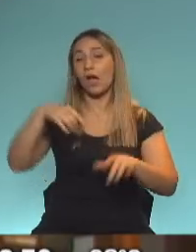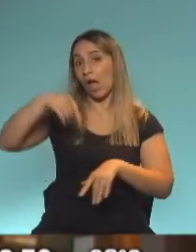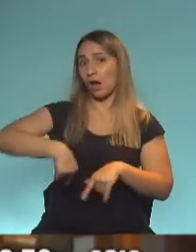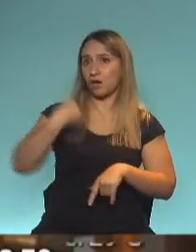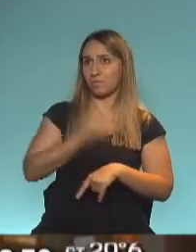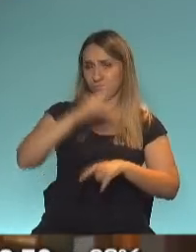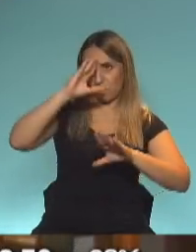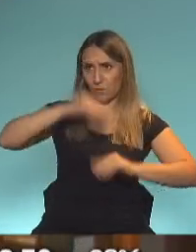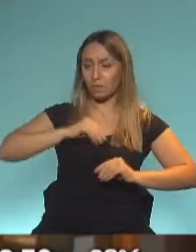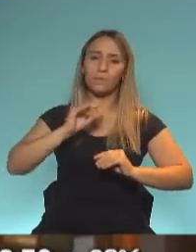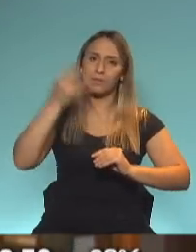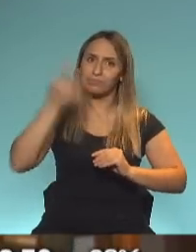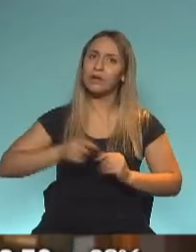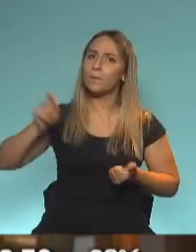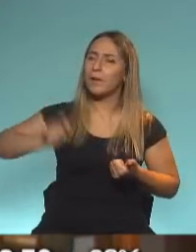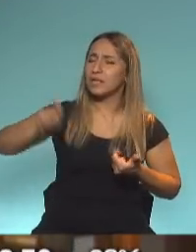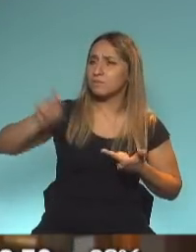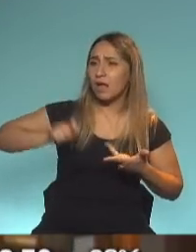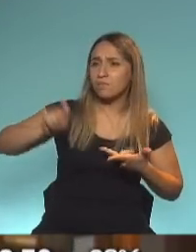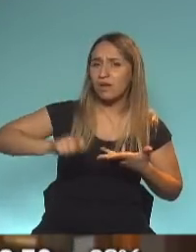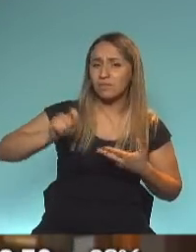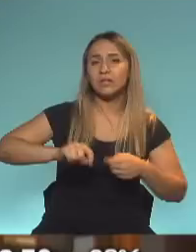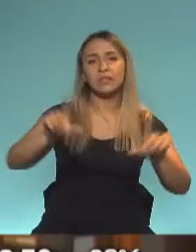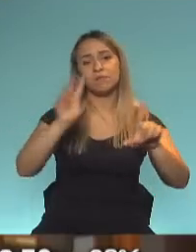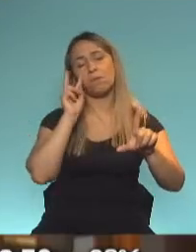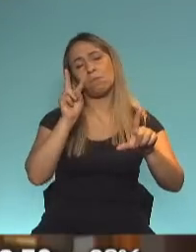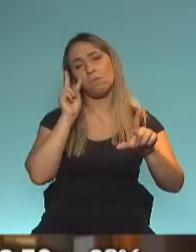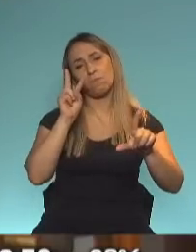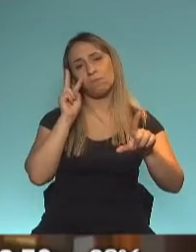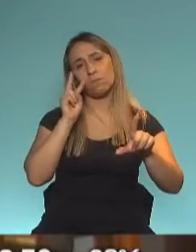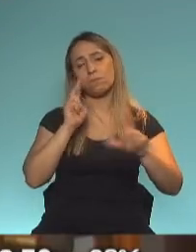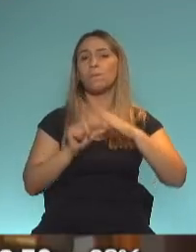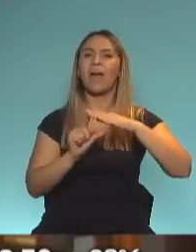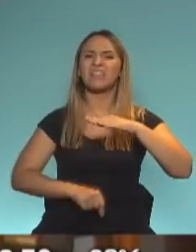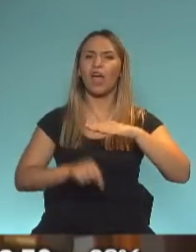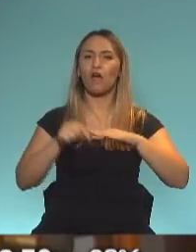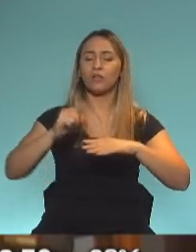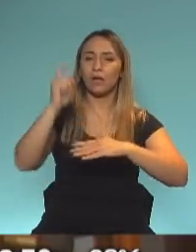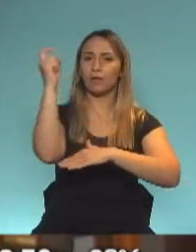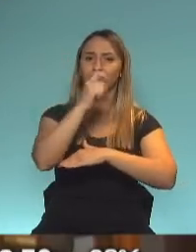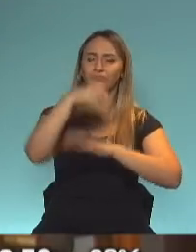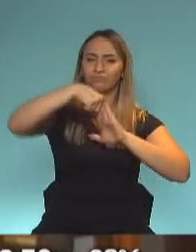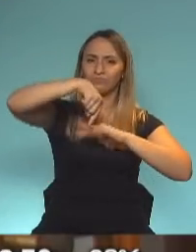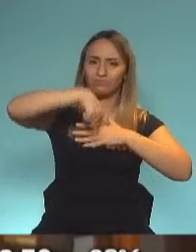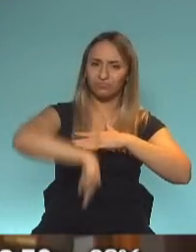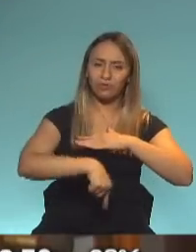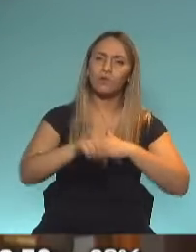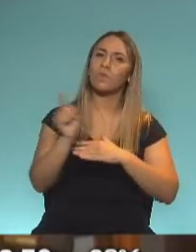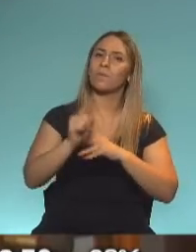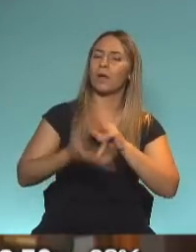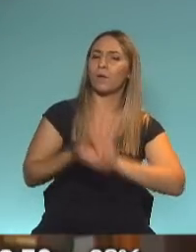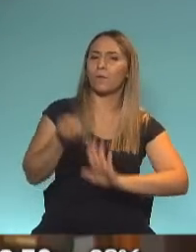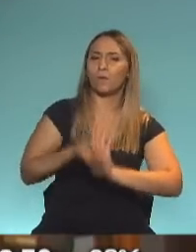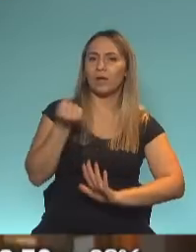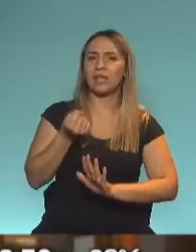nos pasamos meses viendo por televisión cómo perforaban la Patagonia, no para la industria de los minerales, sino